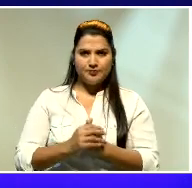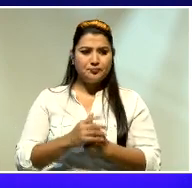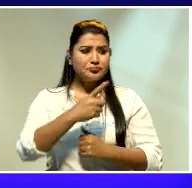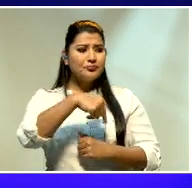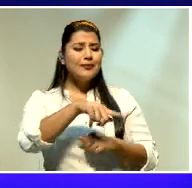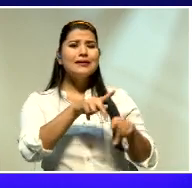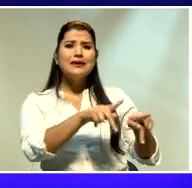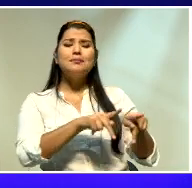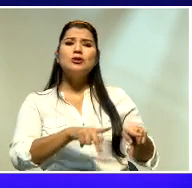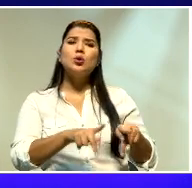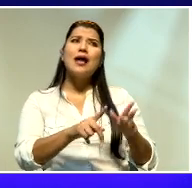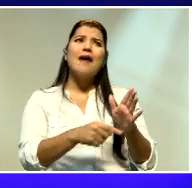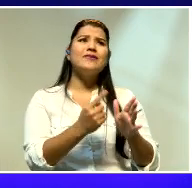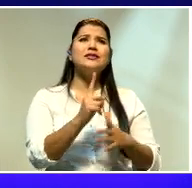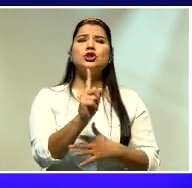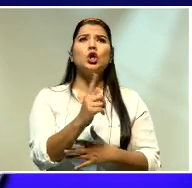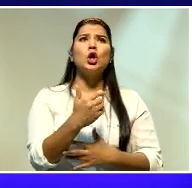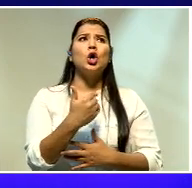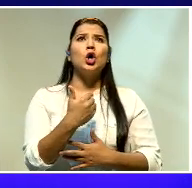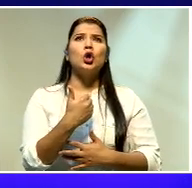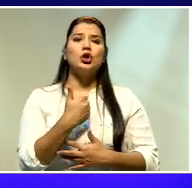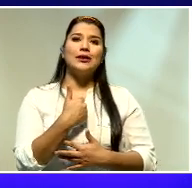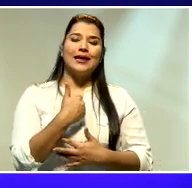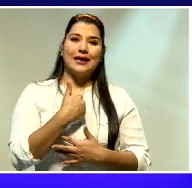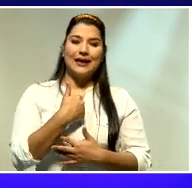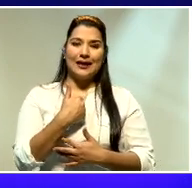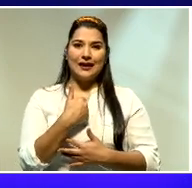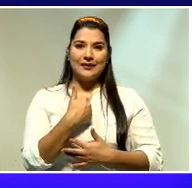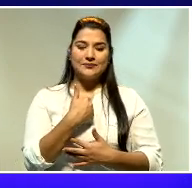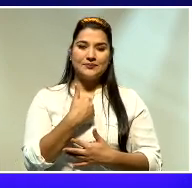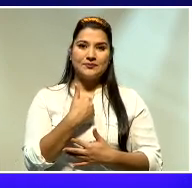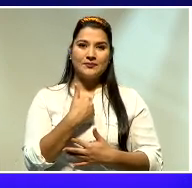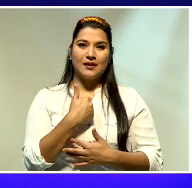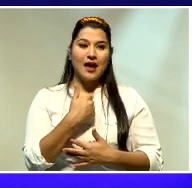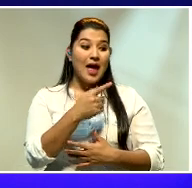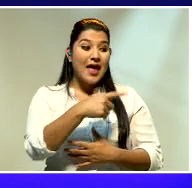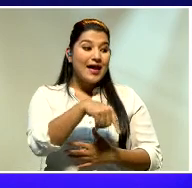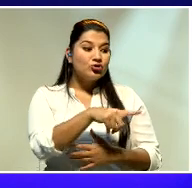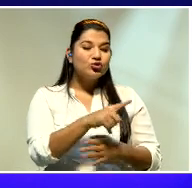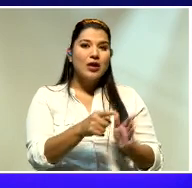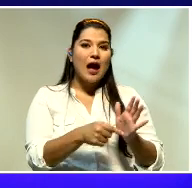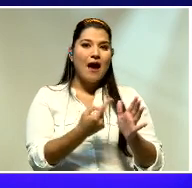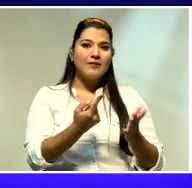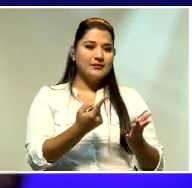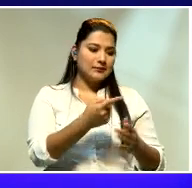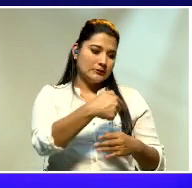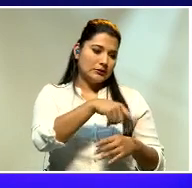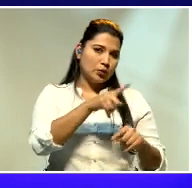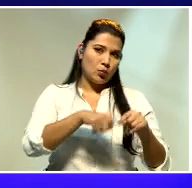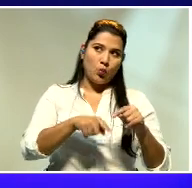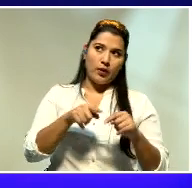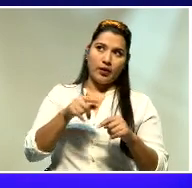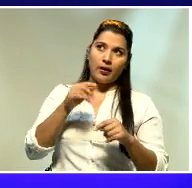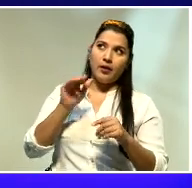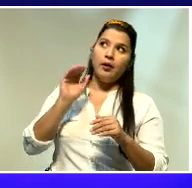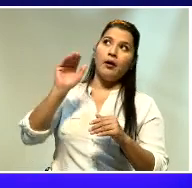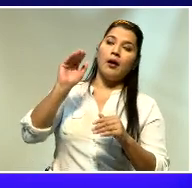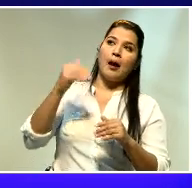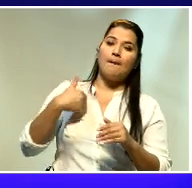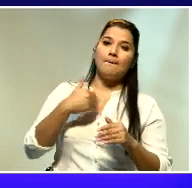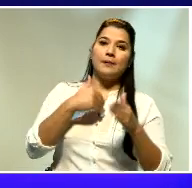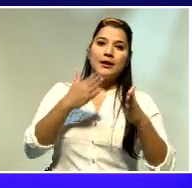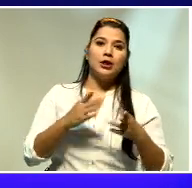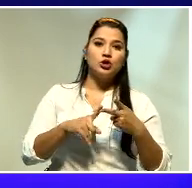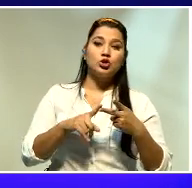recursos de contactos, no tienen la posibilidad de llamar a un ministro, la posibilidad de hablar con